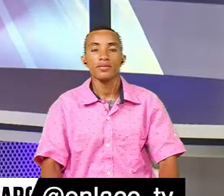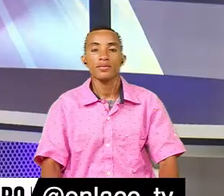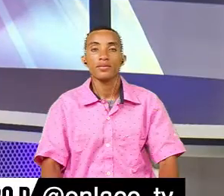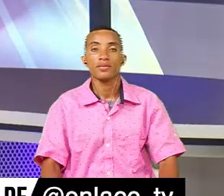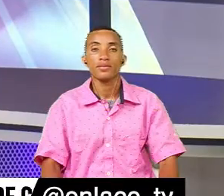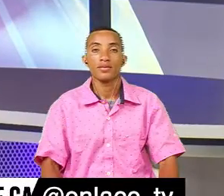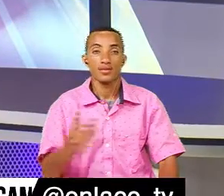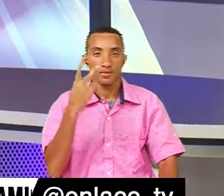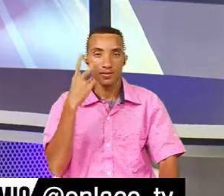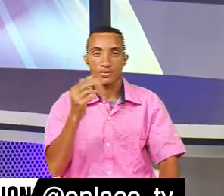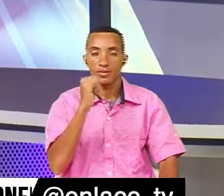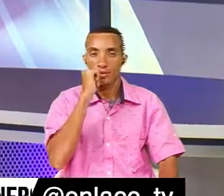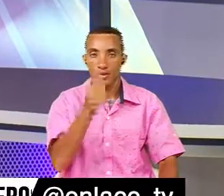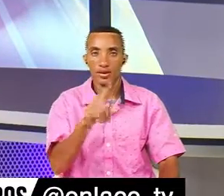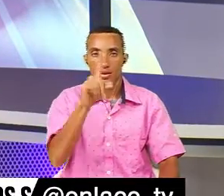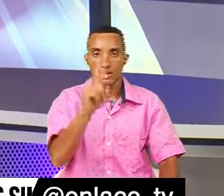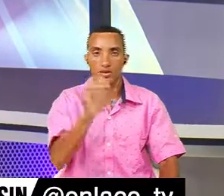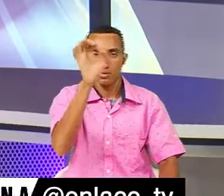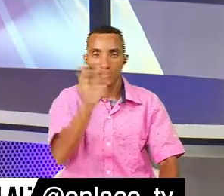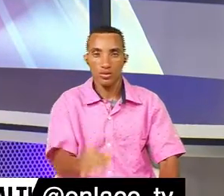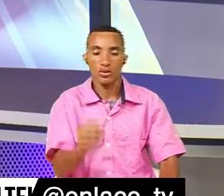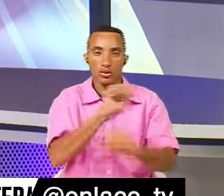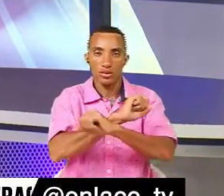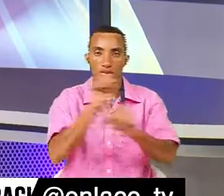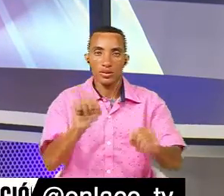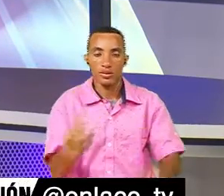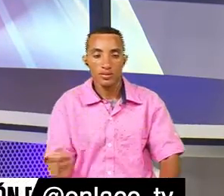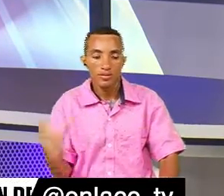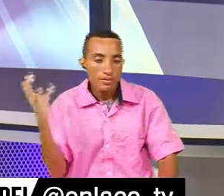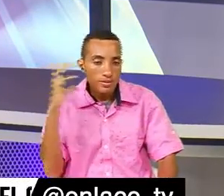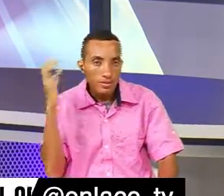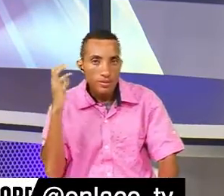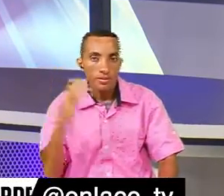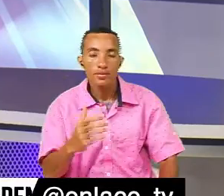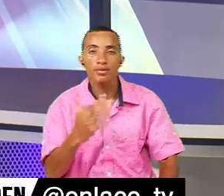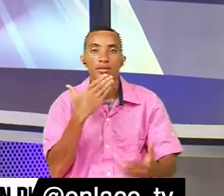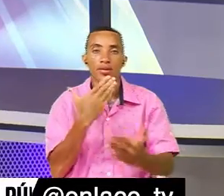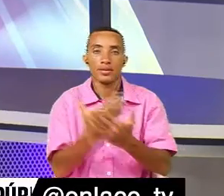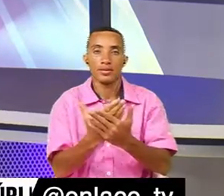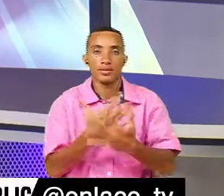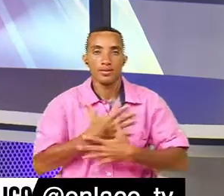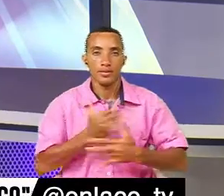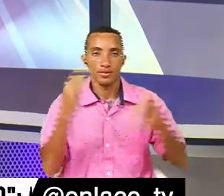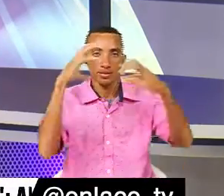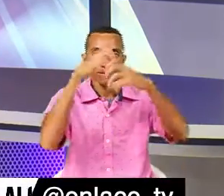mañana en una nueva emisión a las 6:00 de la mañana en Enlace Radio. Gracias por acompañarnos y que tengan feliz noche.